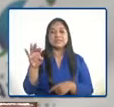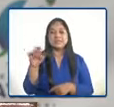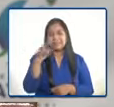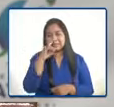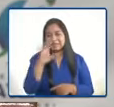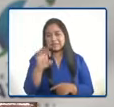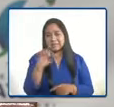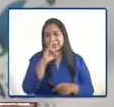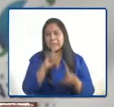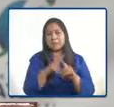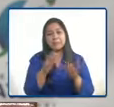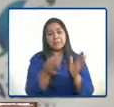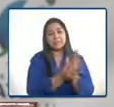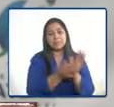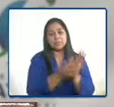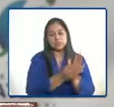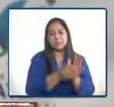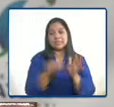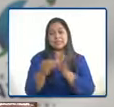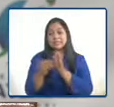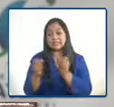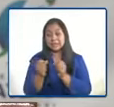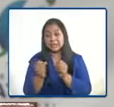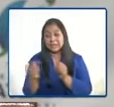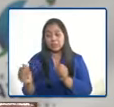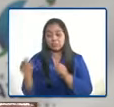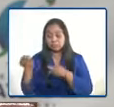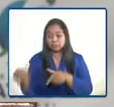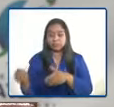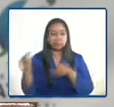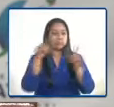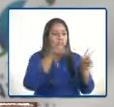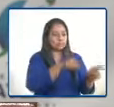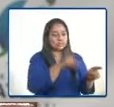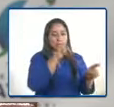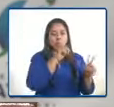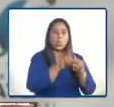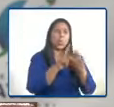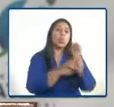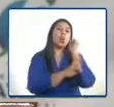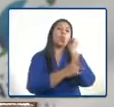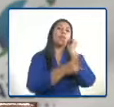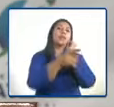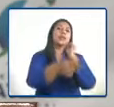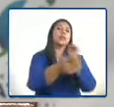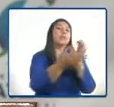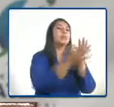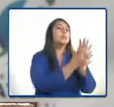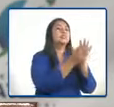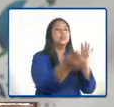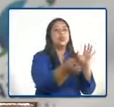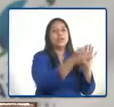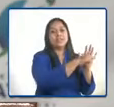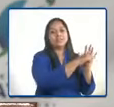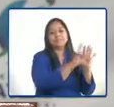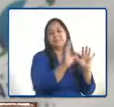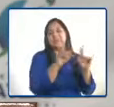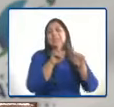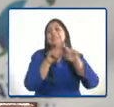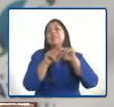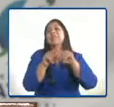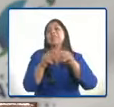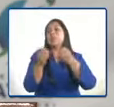Tapachula desde Quetzaltenango. Esto va a depender mucho de la demanda que tenga del vuelo de Guatemala para